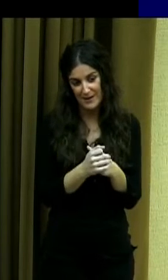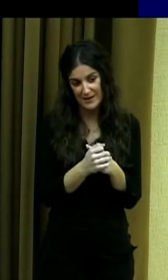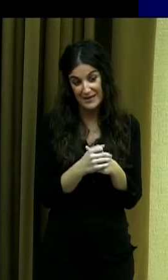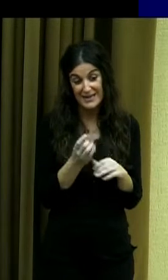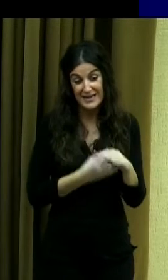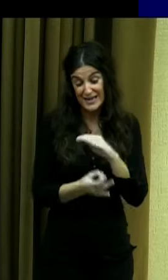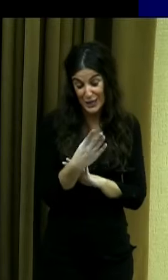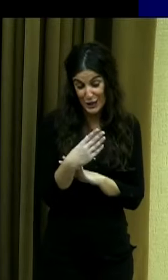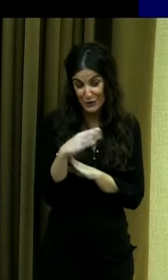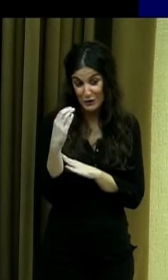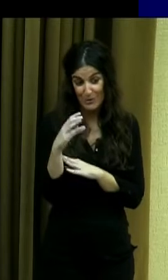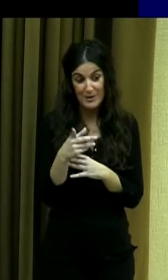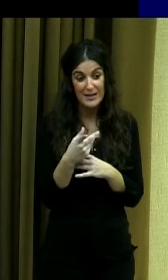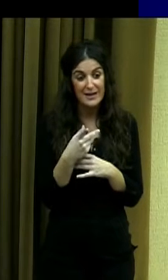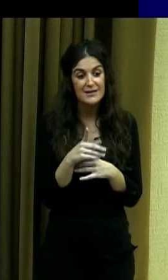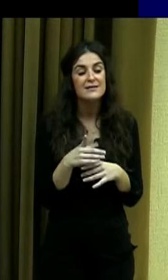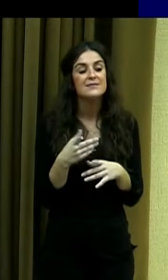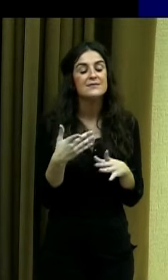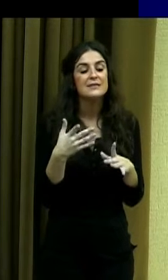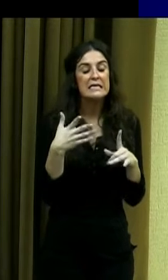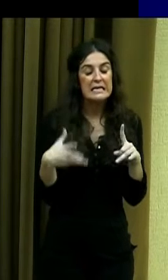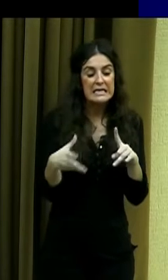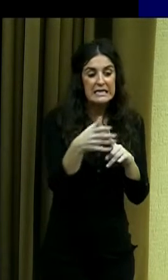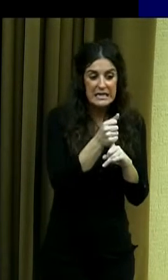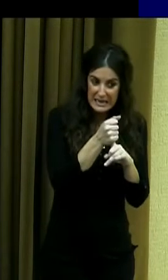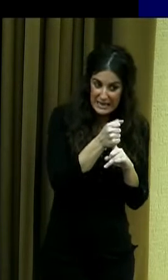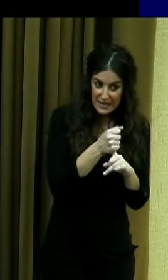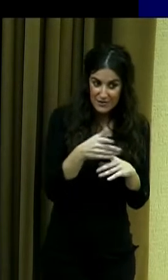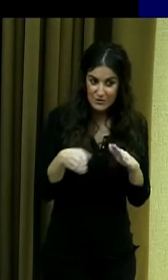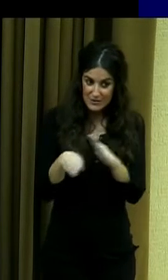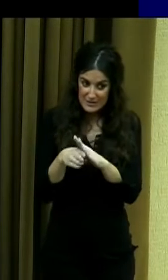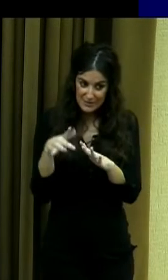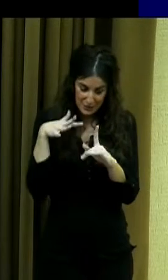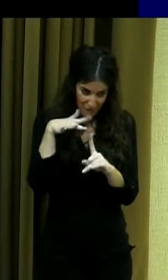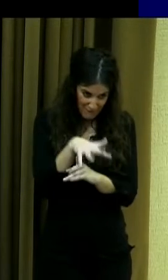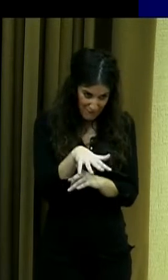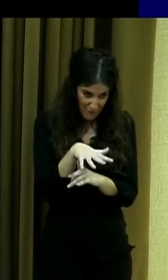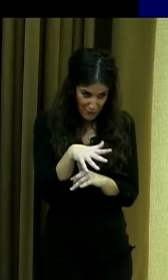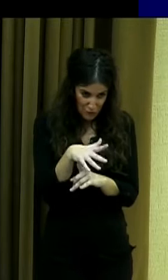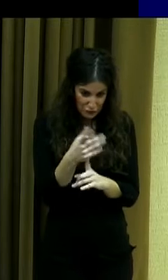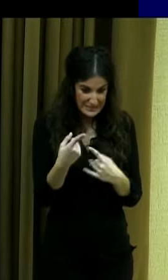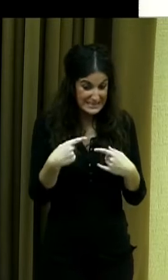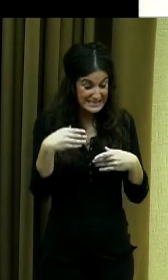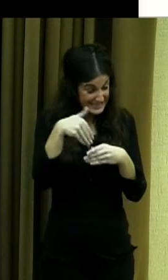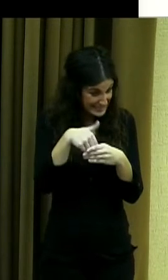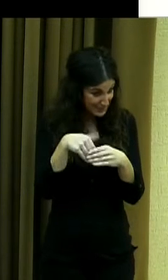influir muchísimo tanto en el diagnóstico como en el seguimiento, como en la intervención